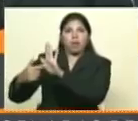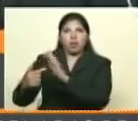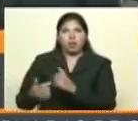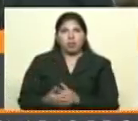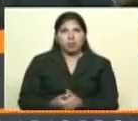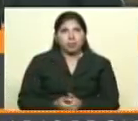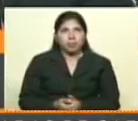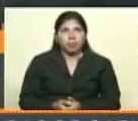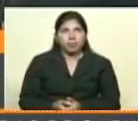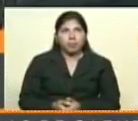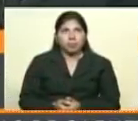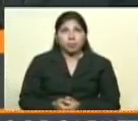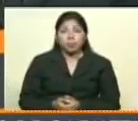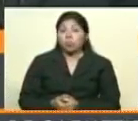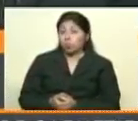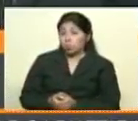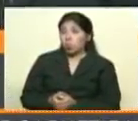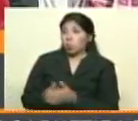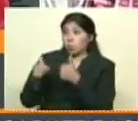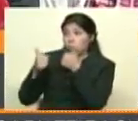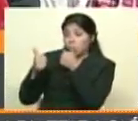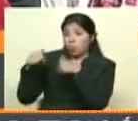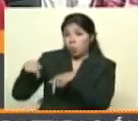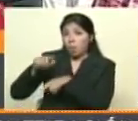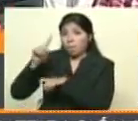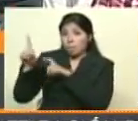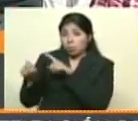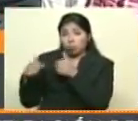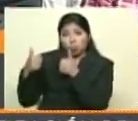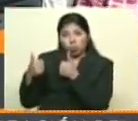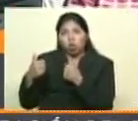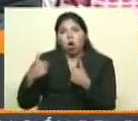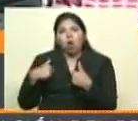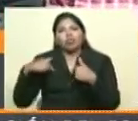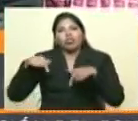periplo? Muy buena pregunta. El día de hoy yo iba a estar en la India.